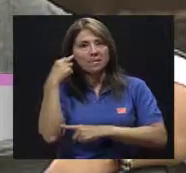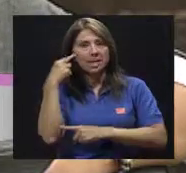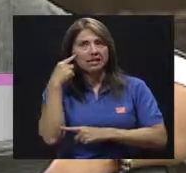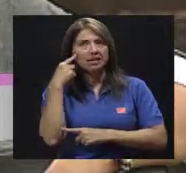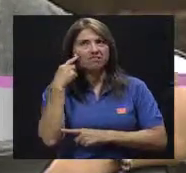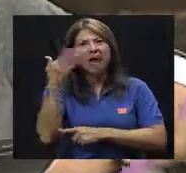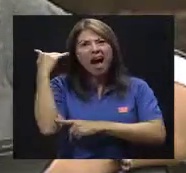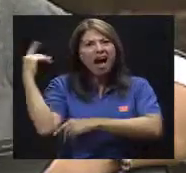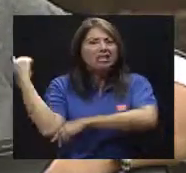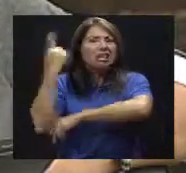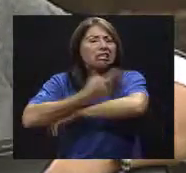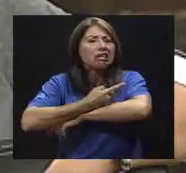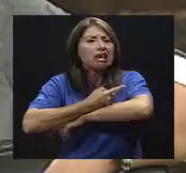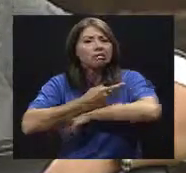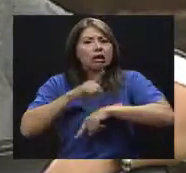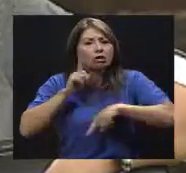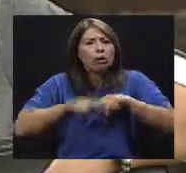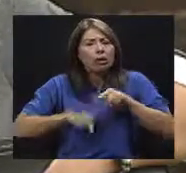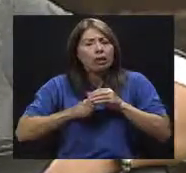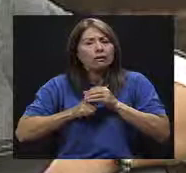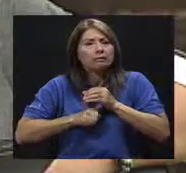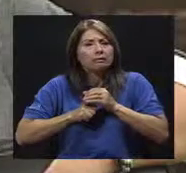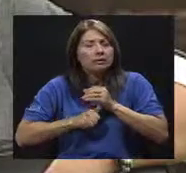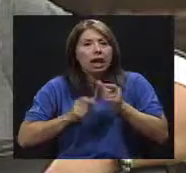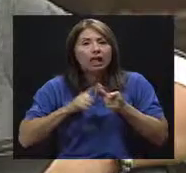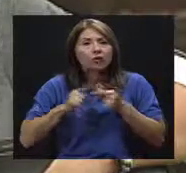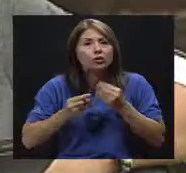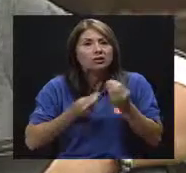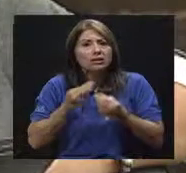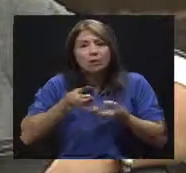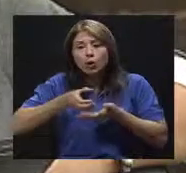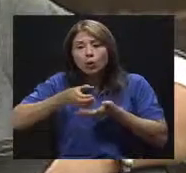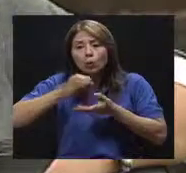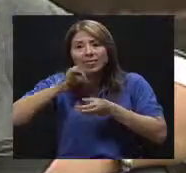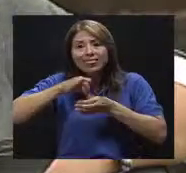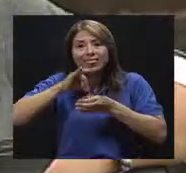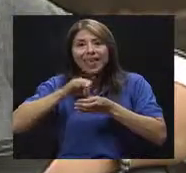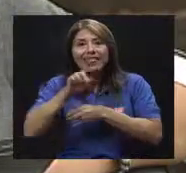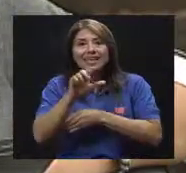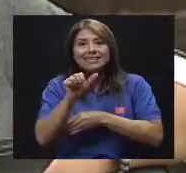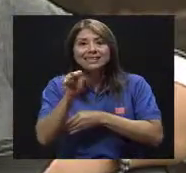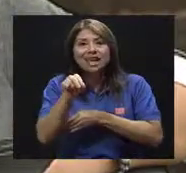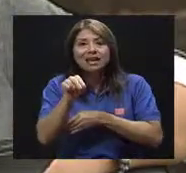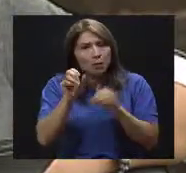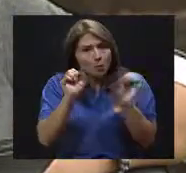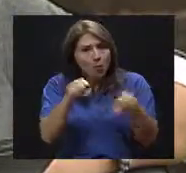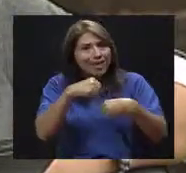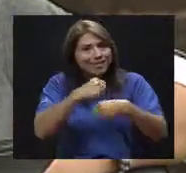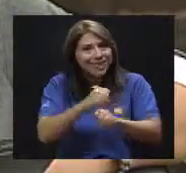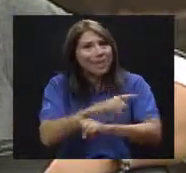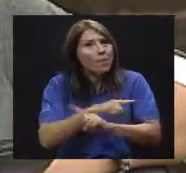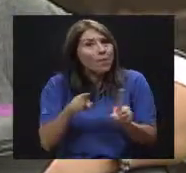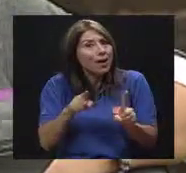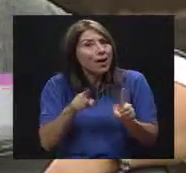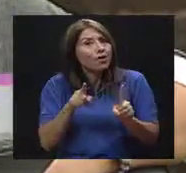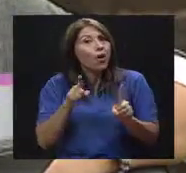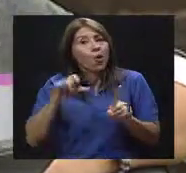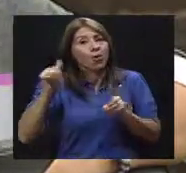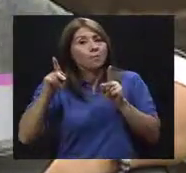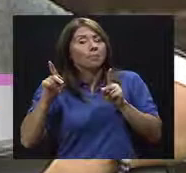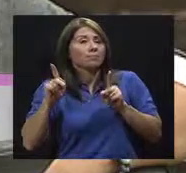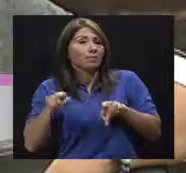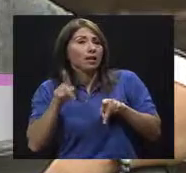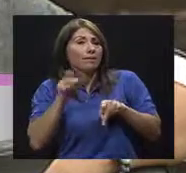que si hace días que está con estreñimiento podría tomarse un té de zen. Podría hacerlo, pero si nadie le explica cómo se tiene que